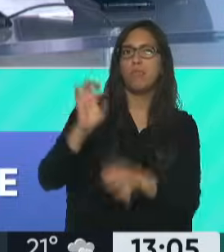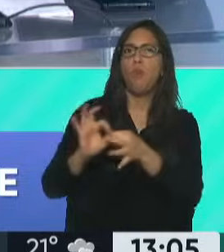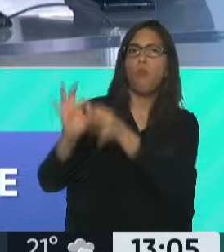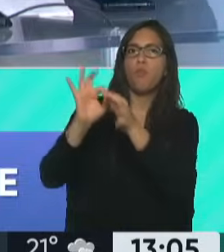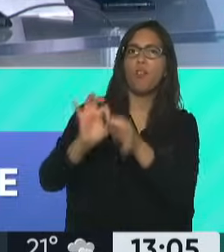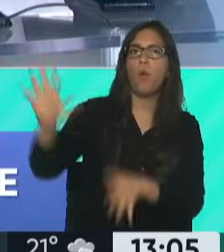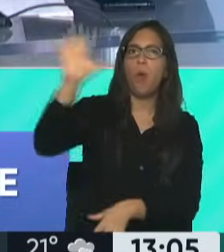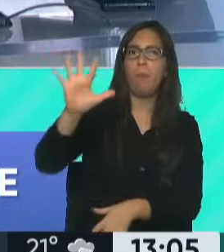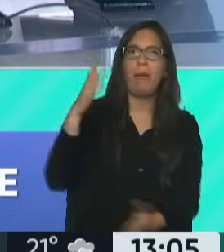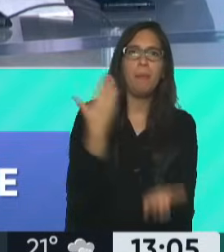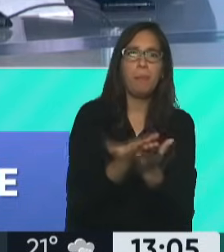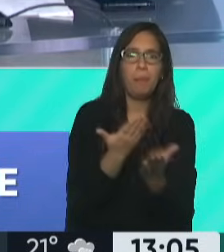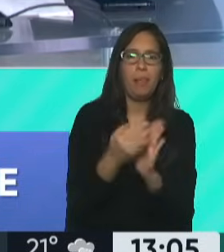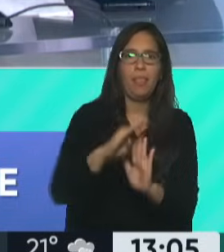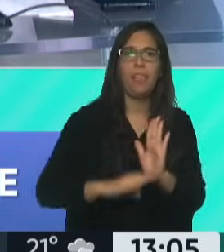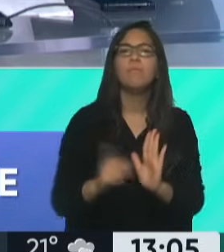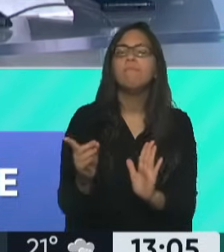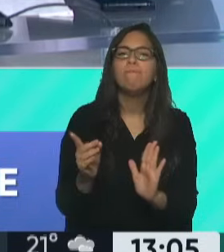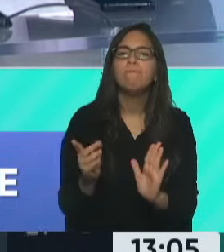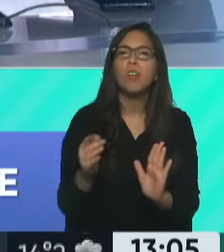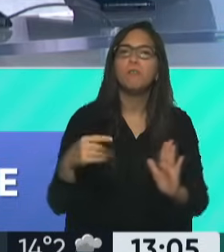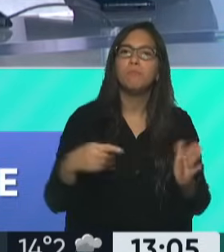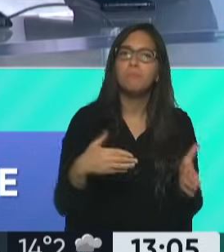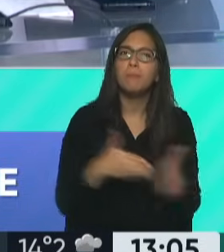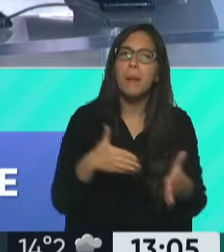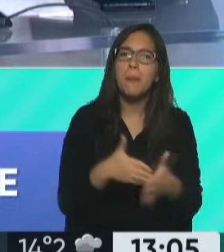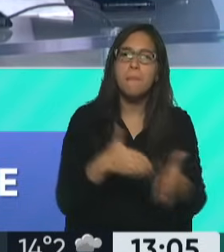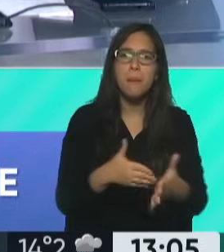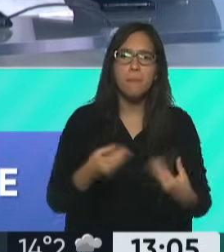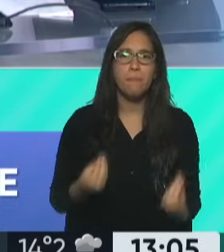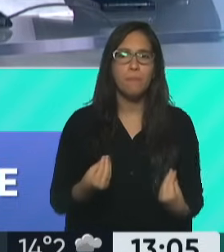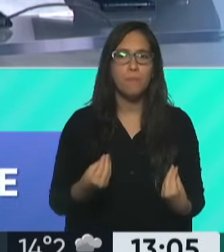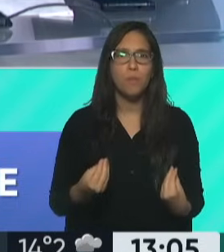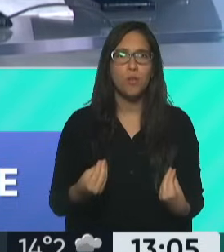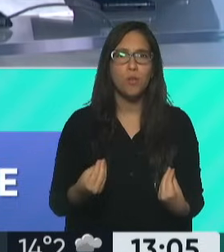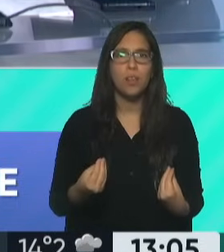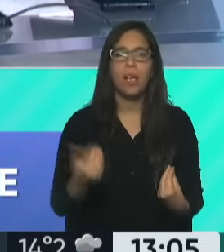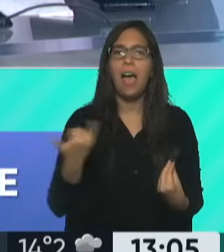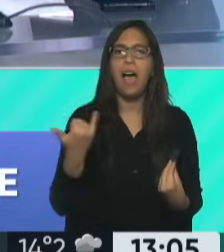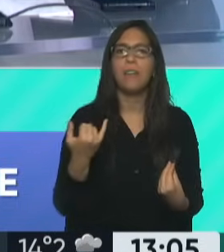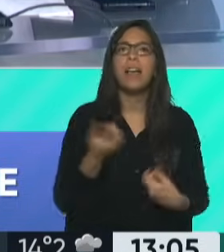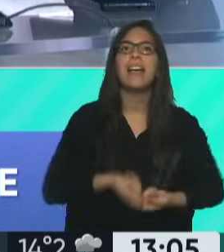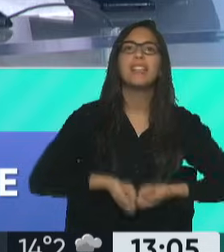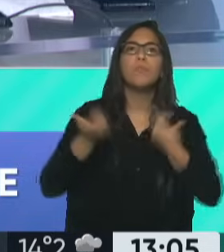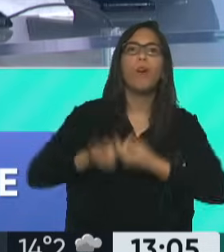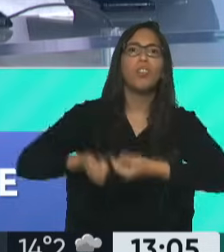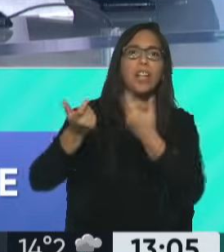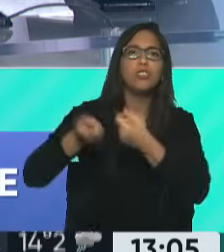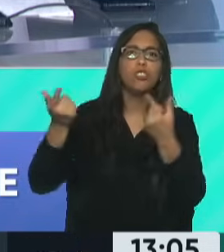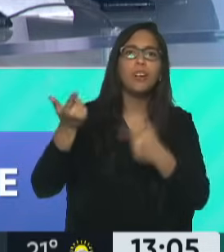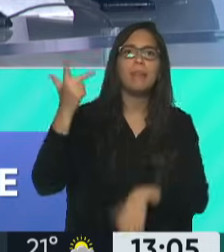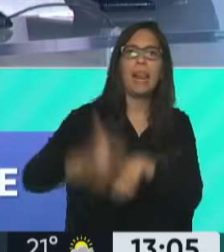lo que se plantea Por qué las dificultades primero porque ese acuerdo establece cupos a las exportaciones argentinas cupos que son